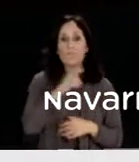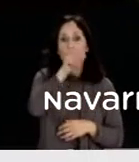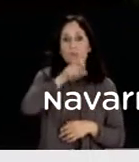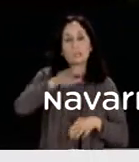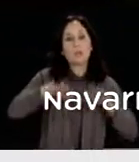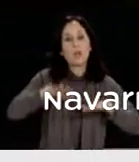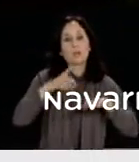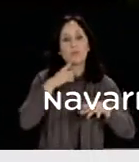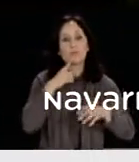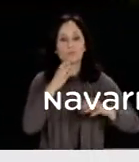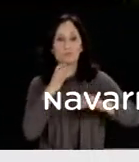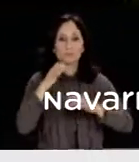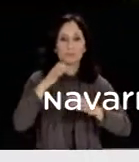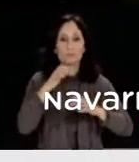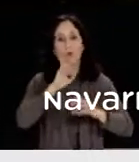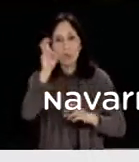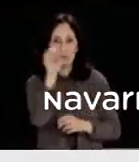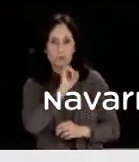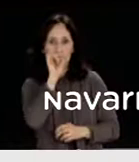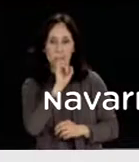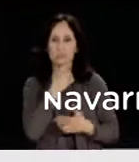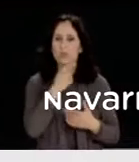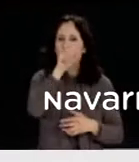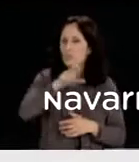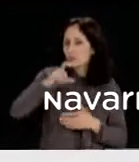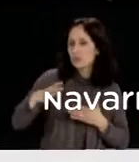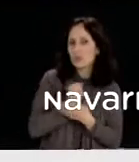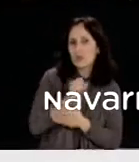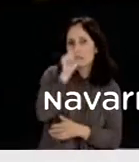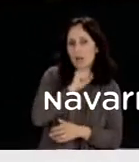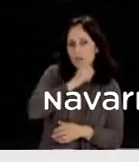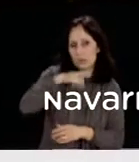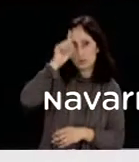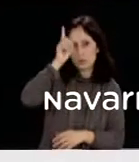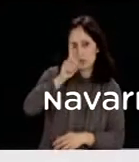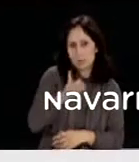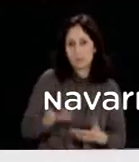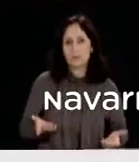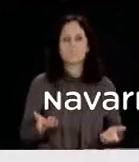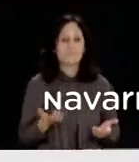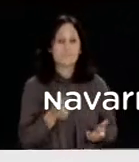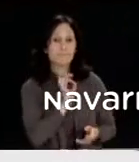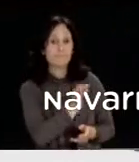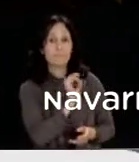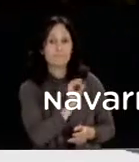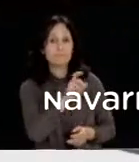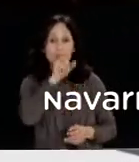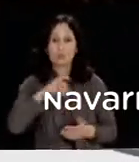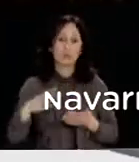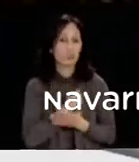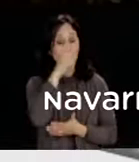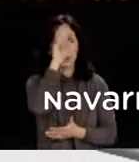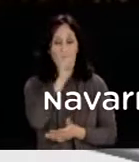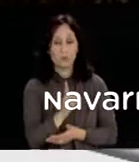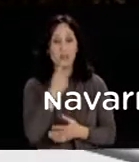cantan. Hay que traerse la chuletica, pero todo el mundo se sabe esta canción, ¿no? Vuestro país. Efectivamente, todos se nos saben usar, pero